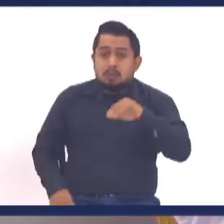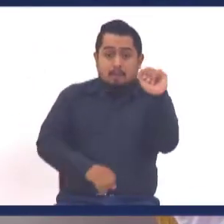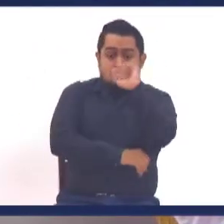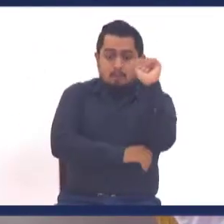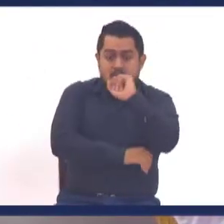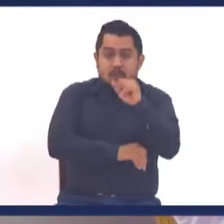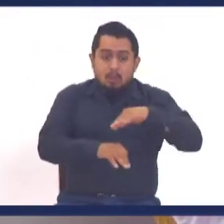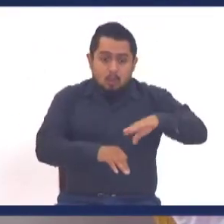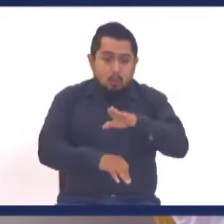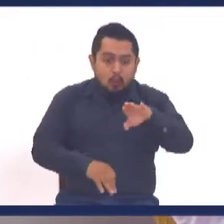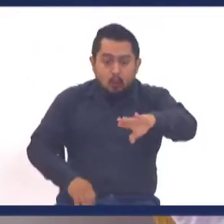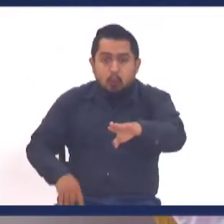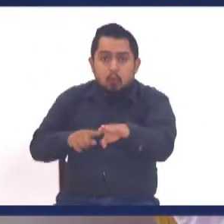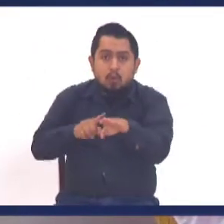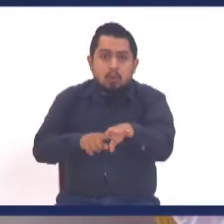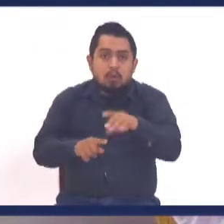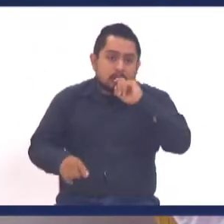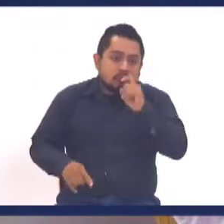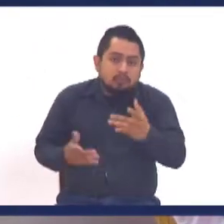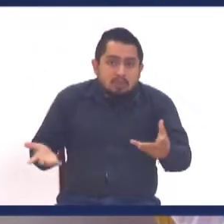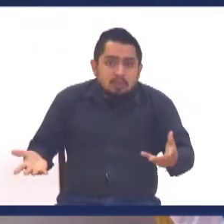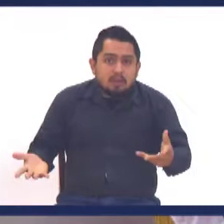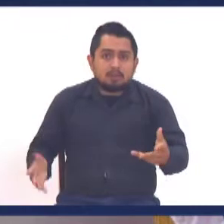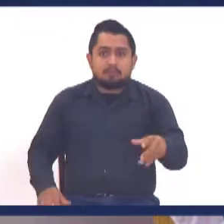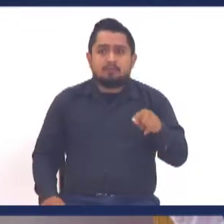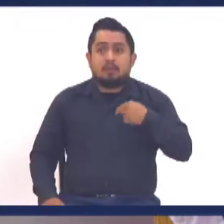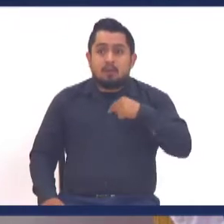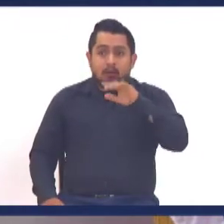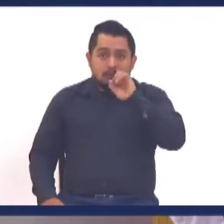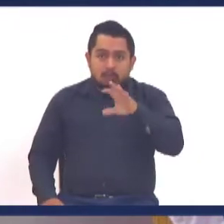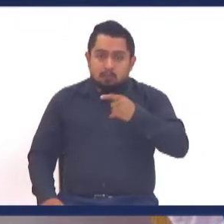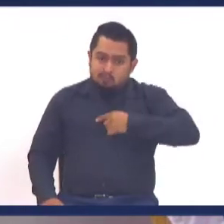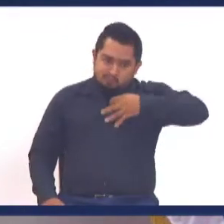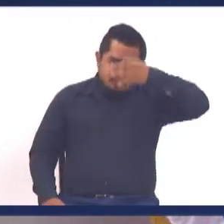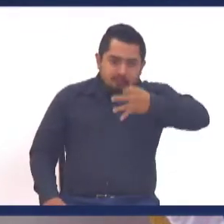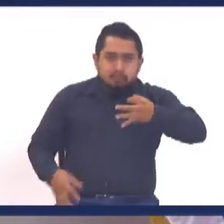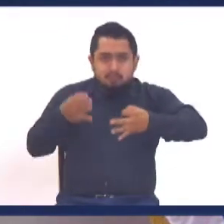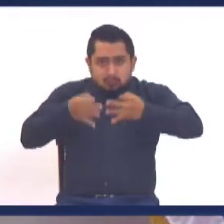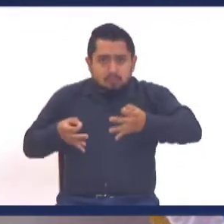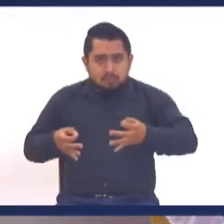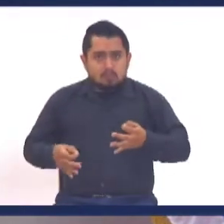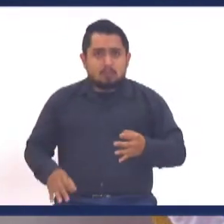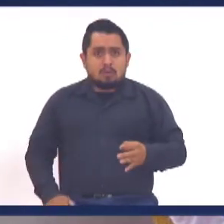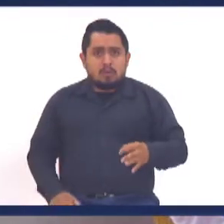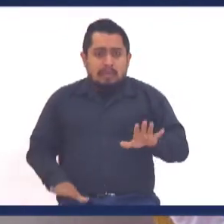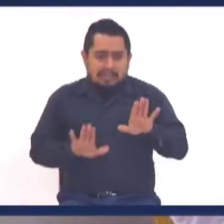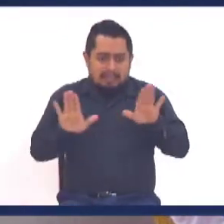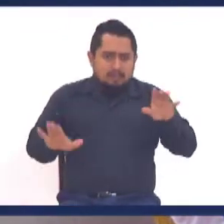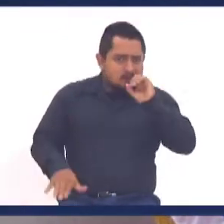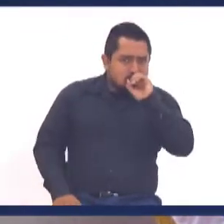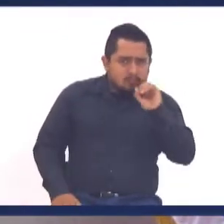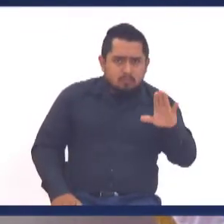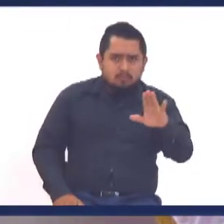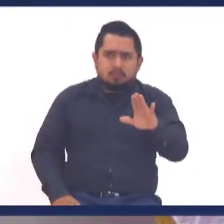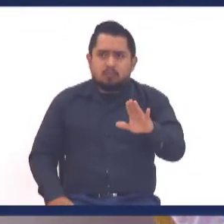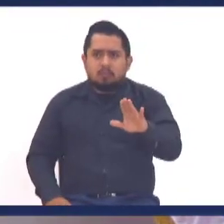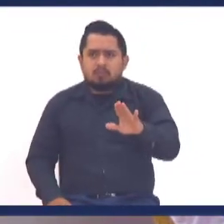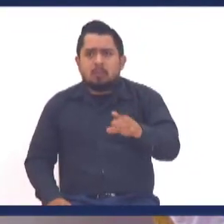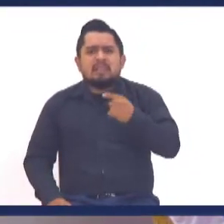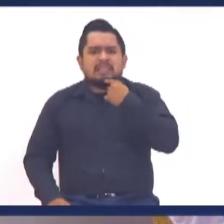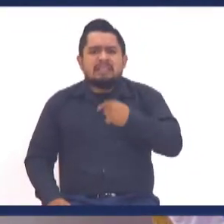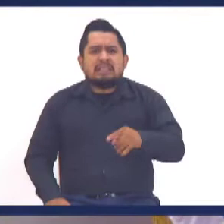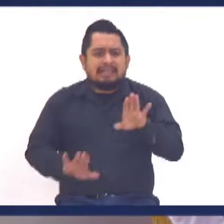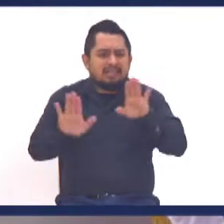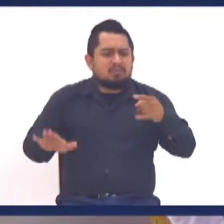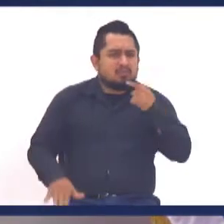de vehículos que anden circulando que no deben estar en la calle pero bueno lo que estoy hablando es de autoridad jesús le digo comencemos por decir quién es el de iquique